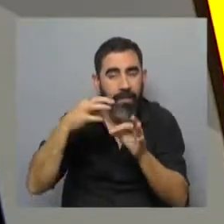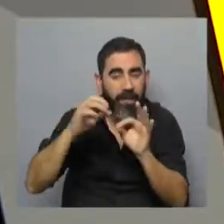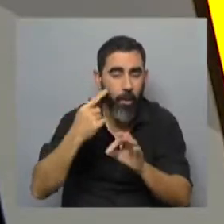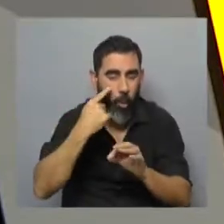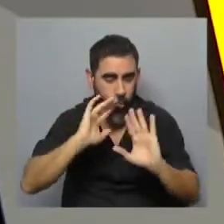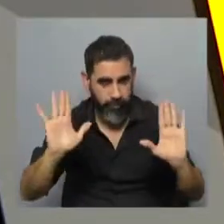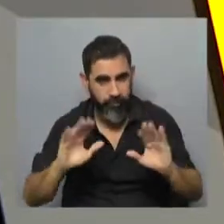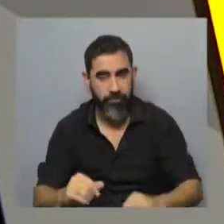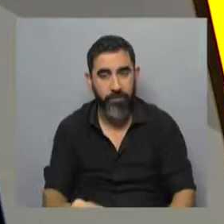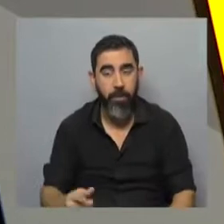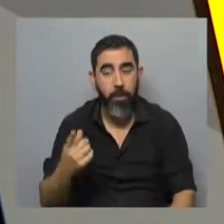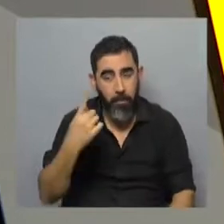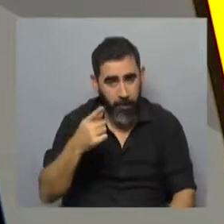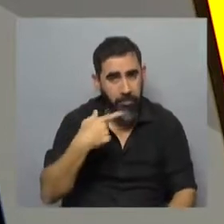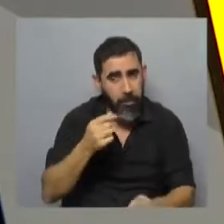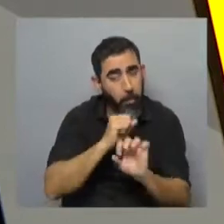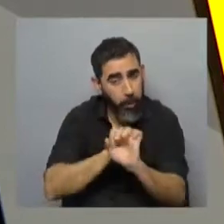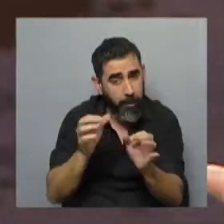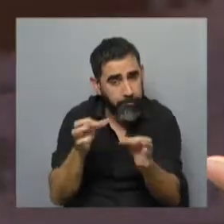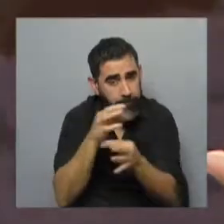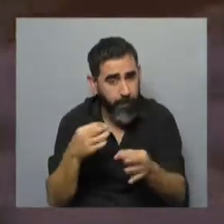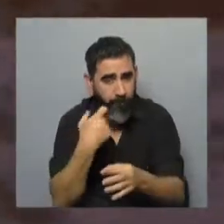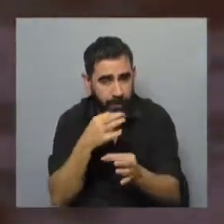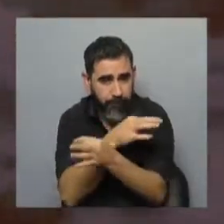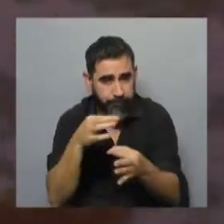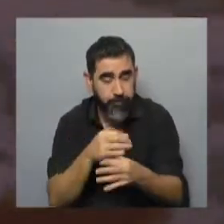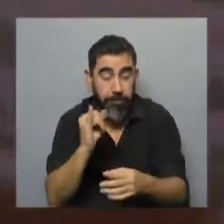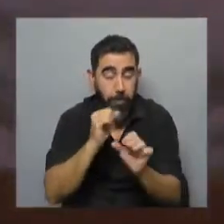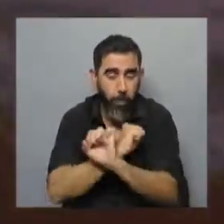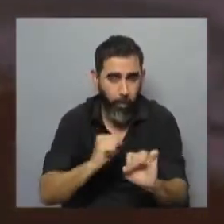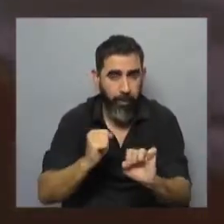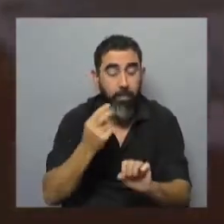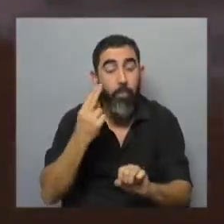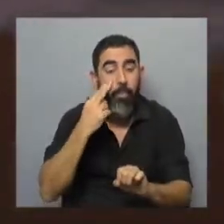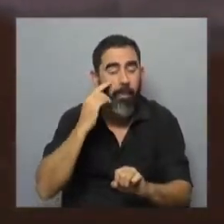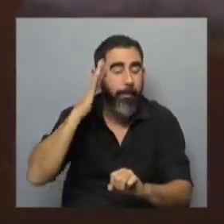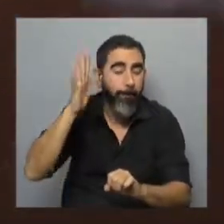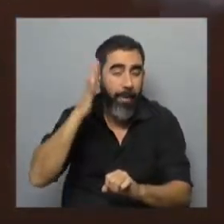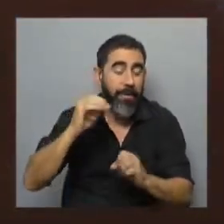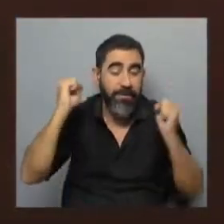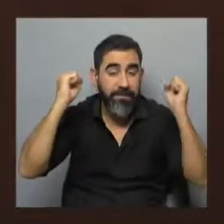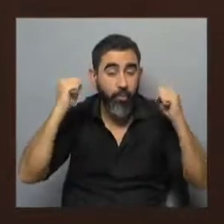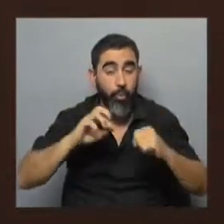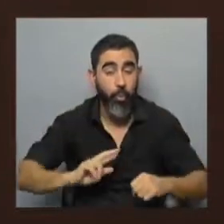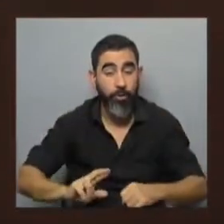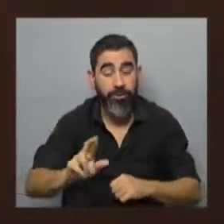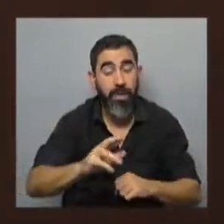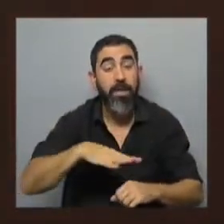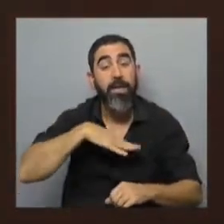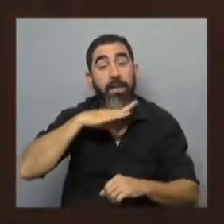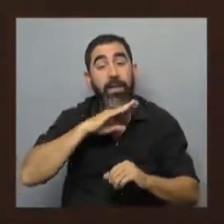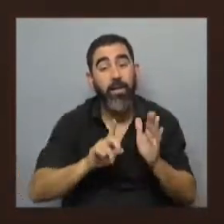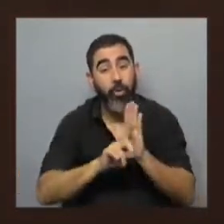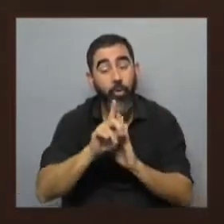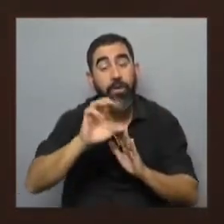un camino que se podría perfeccionar en todo caso. Sin duda, sin duda, porque además es un problema, imagínense, en la cuenca del Santa Lucía, aguas arriba, está Canelones, pero está